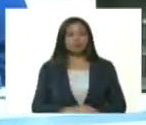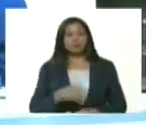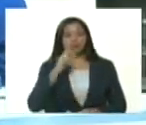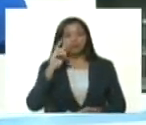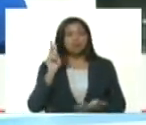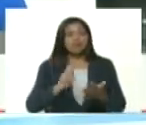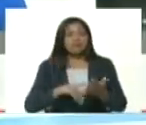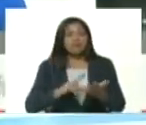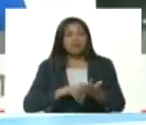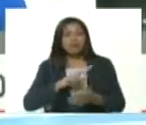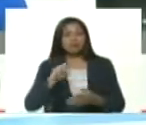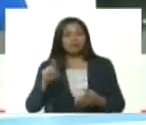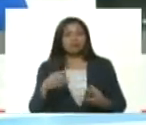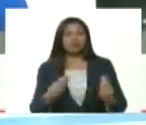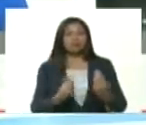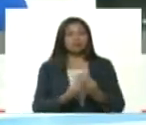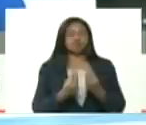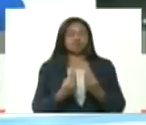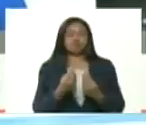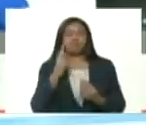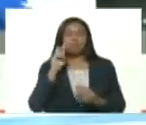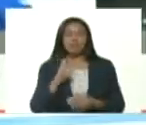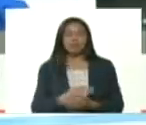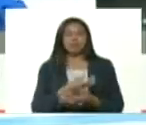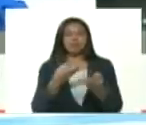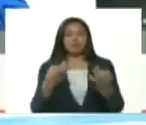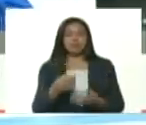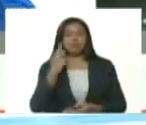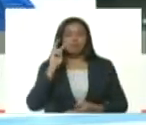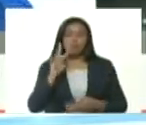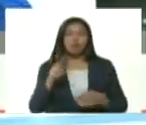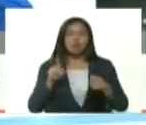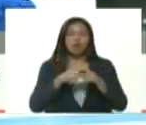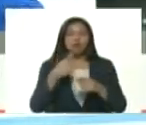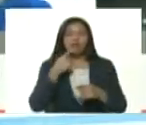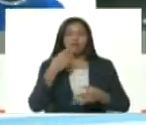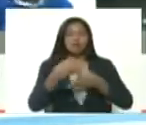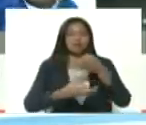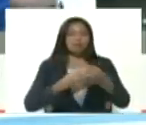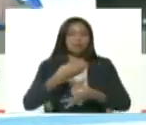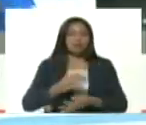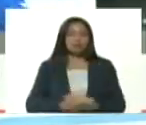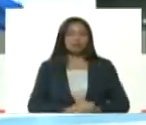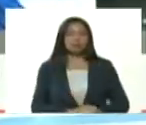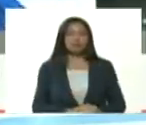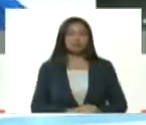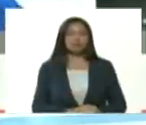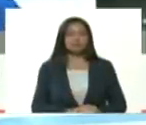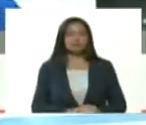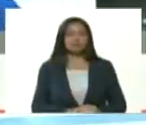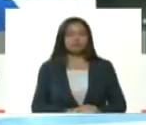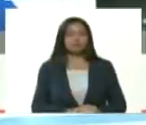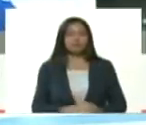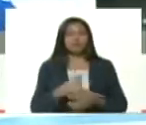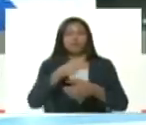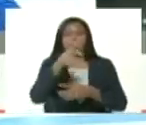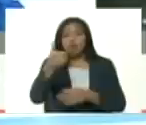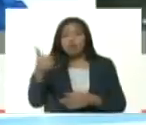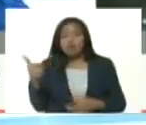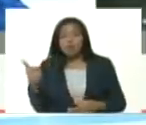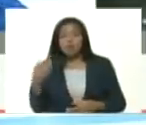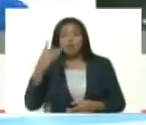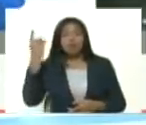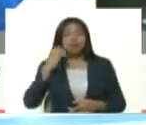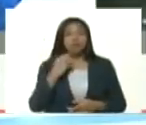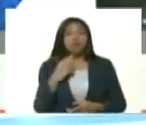Verdaderamente encomiable. Y así, por eso les digo, Erika, Jacqueline, Darío